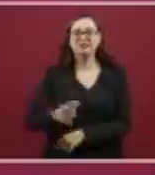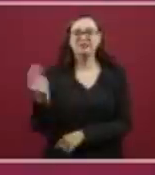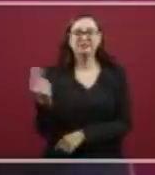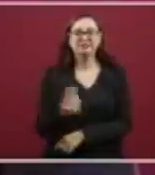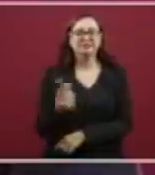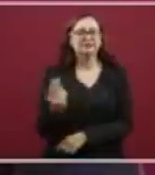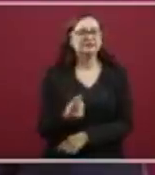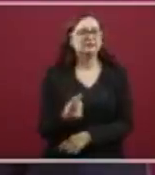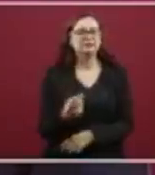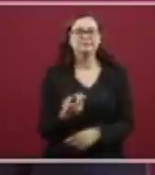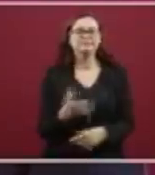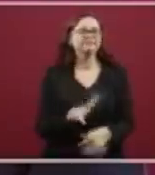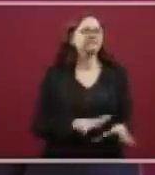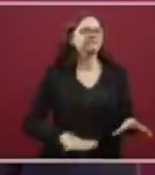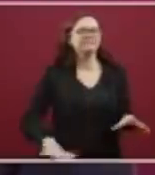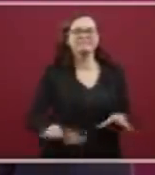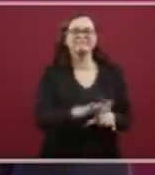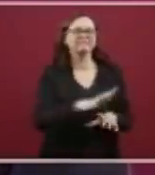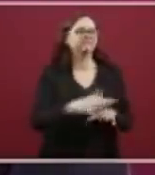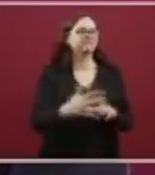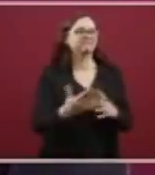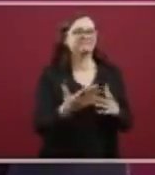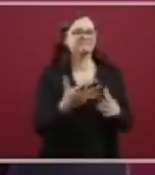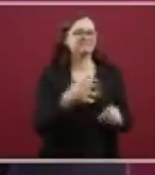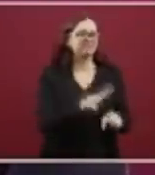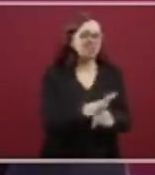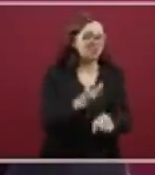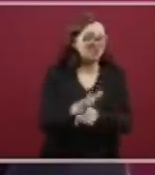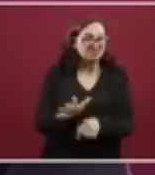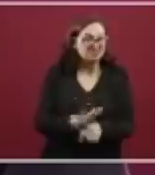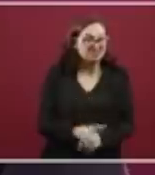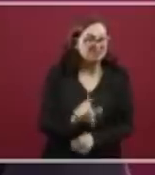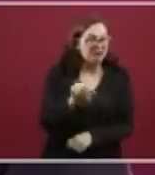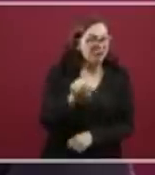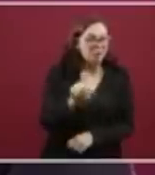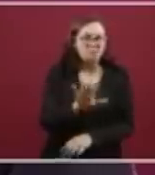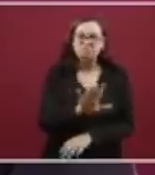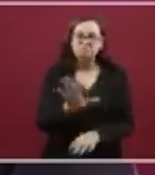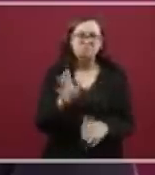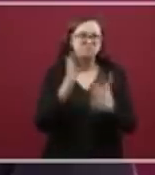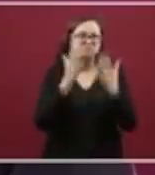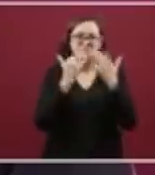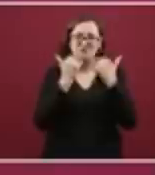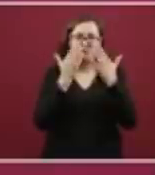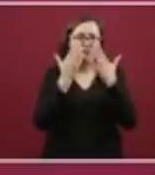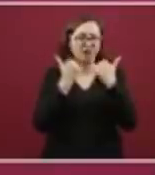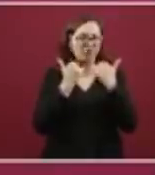y no hay agua suficiente en la laguna.